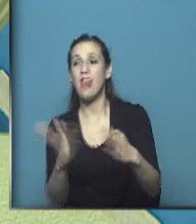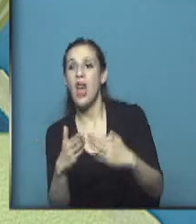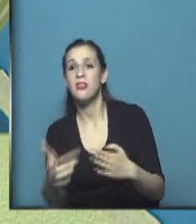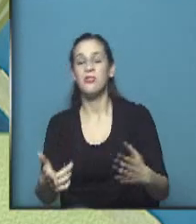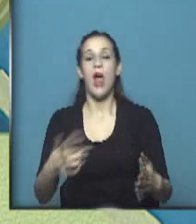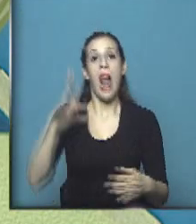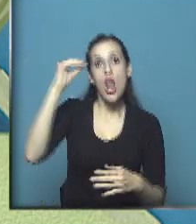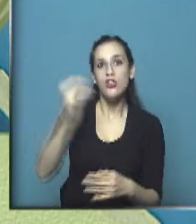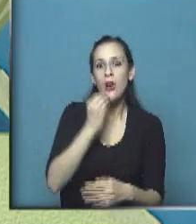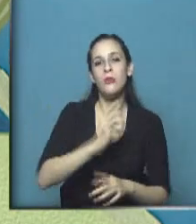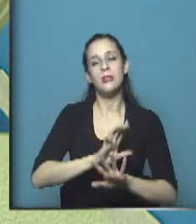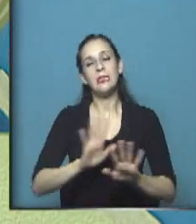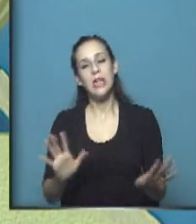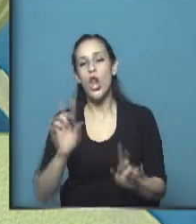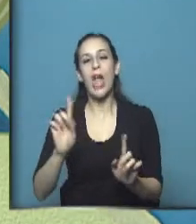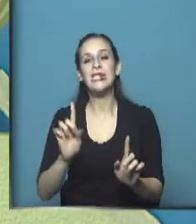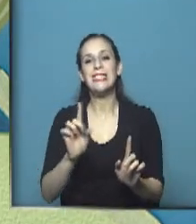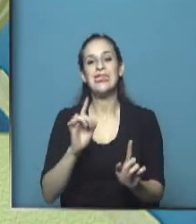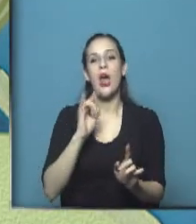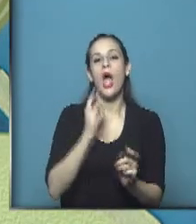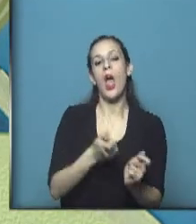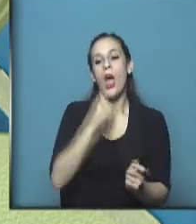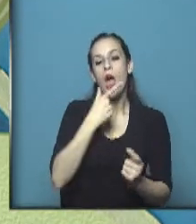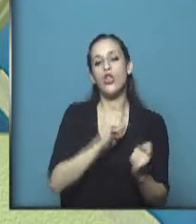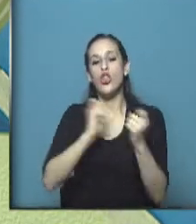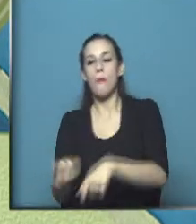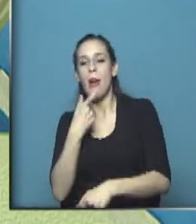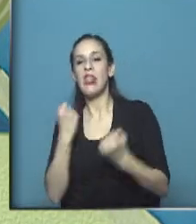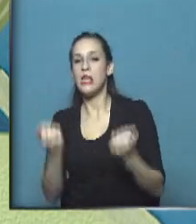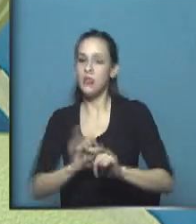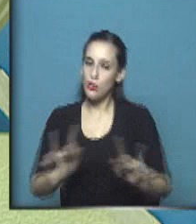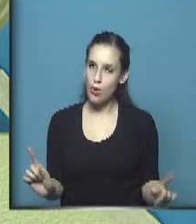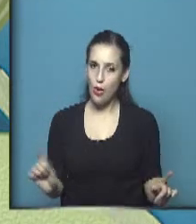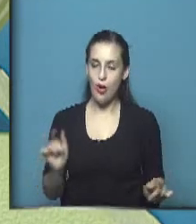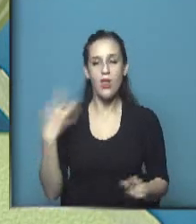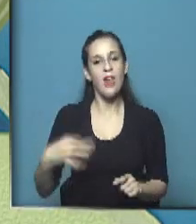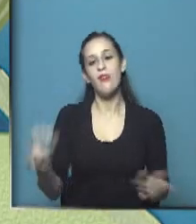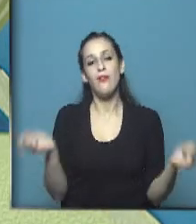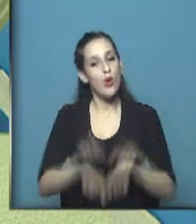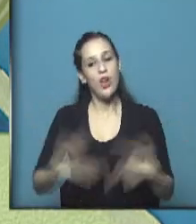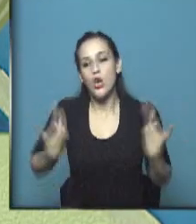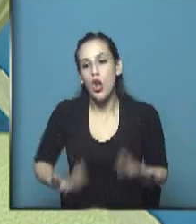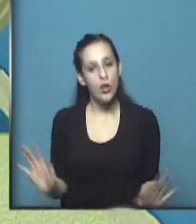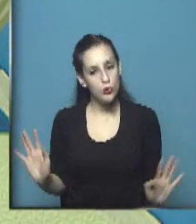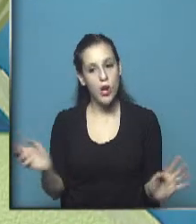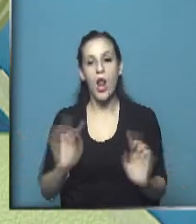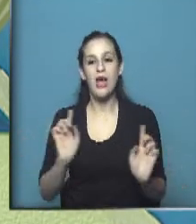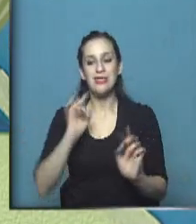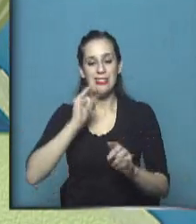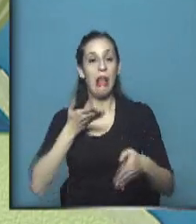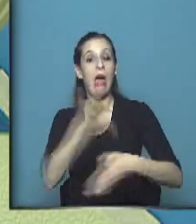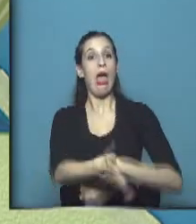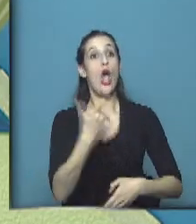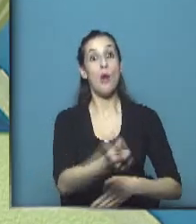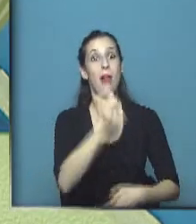no compremos una pastilla para suplir, ¿no? Total. Entonces, es volver un poco a lo natural, decir, en vez de ir a la farmacia a resolver el problema